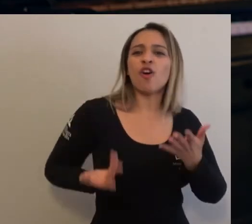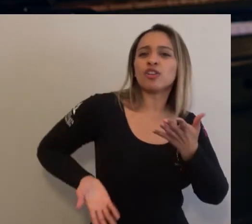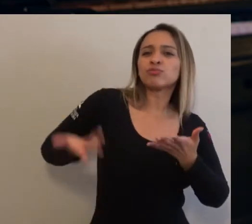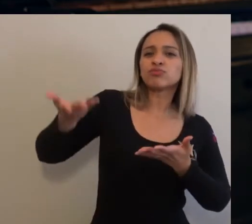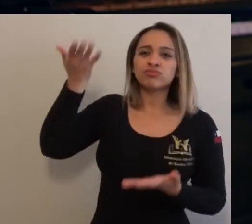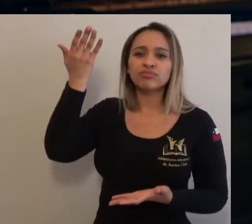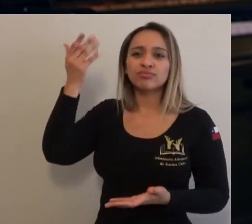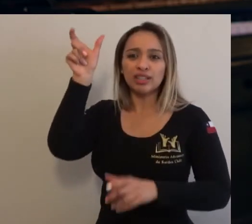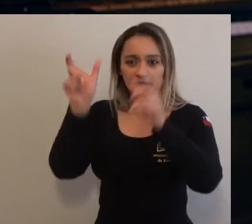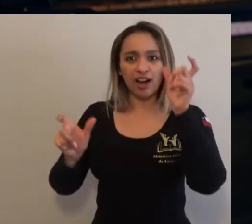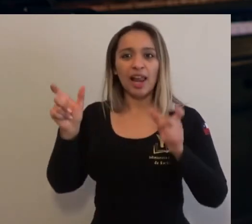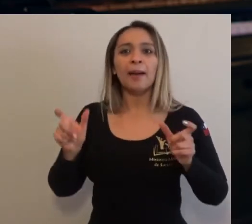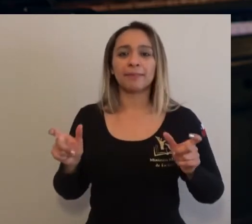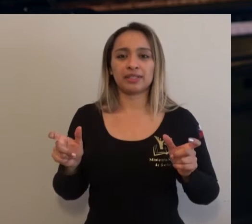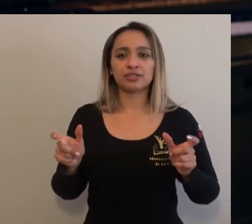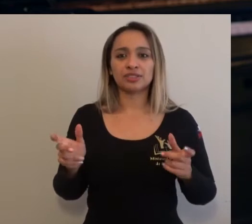personas. Entonces,